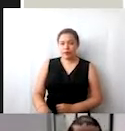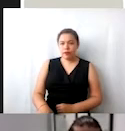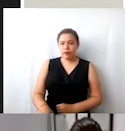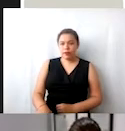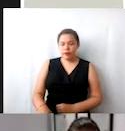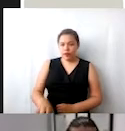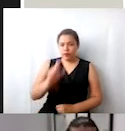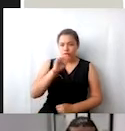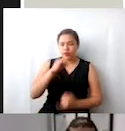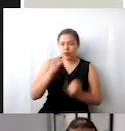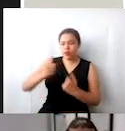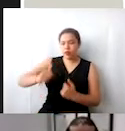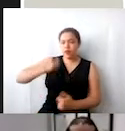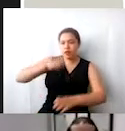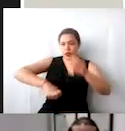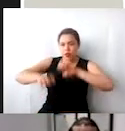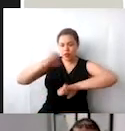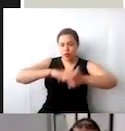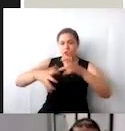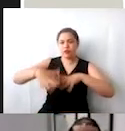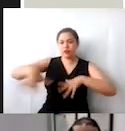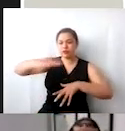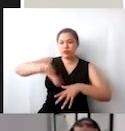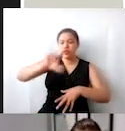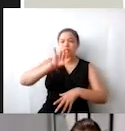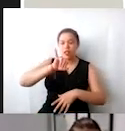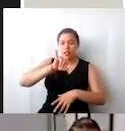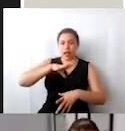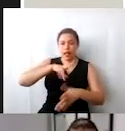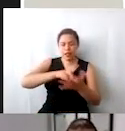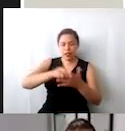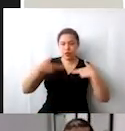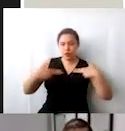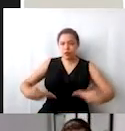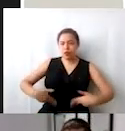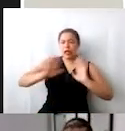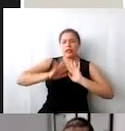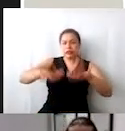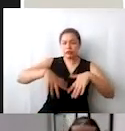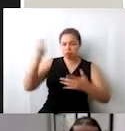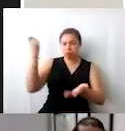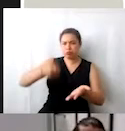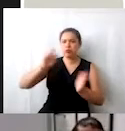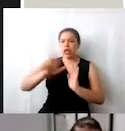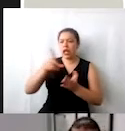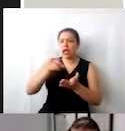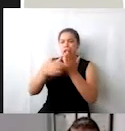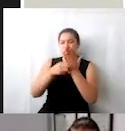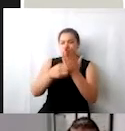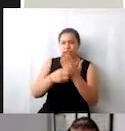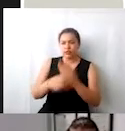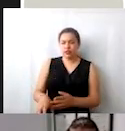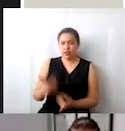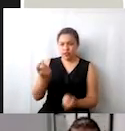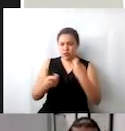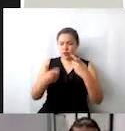aprovechando las empresas, las sociedades, sí tienen derechos humanos, ya la Corte lo señaló, porque hay todavía algunas